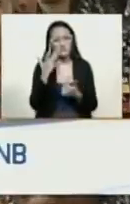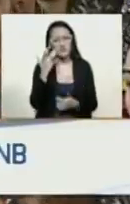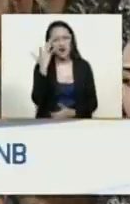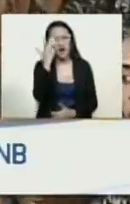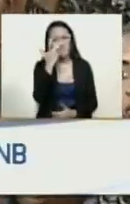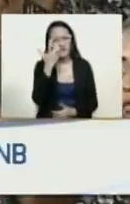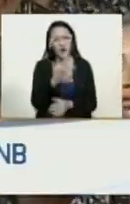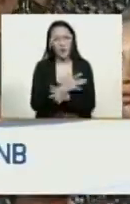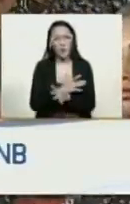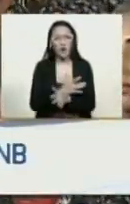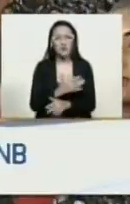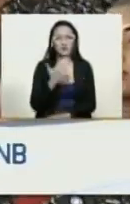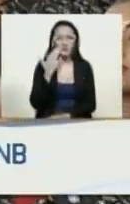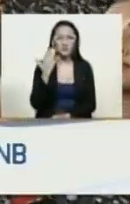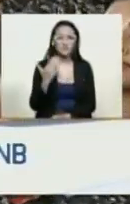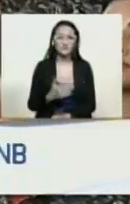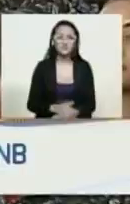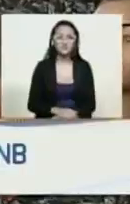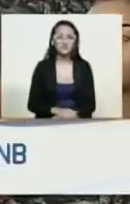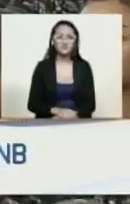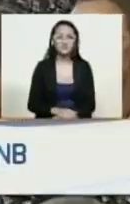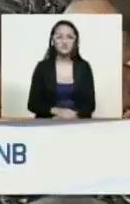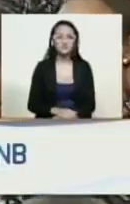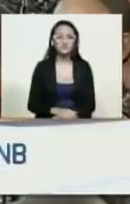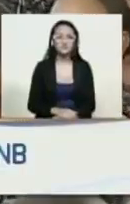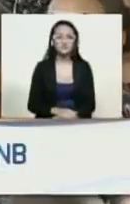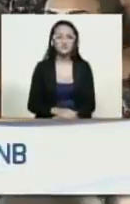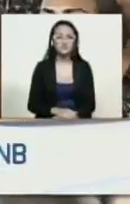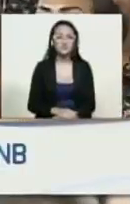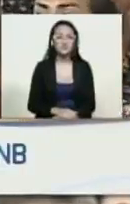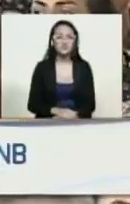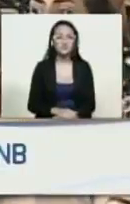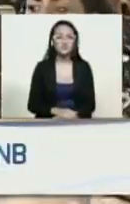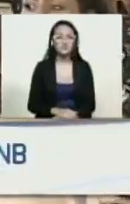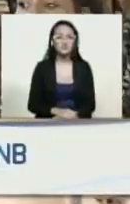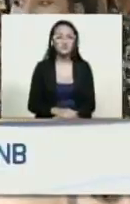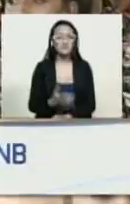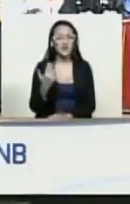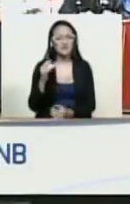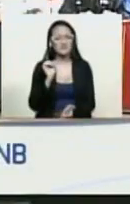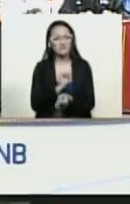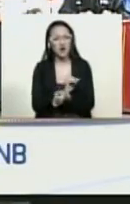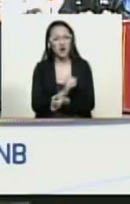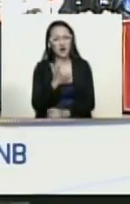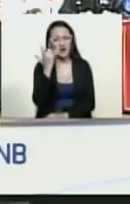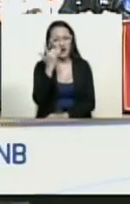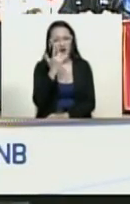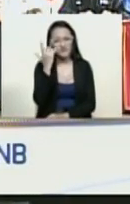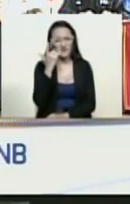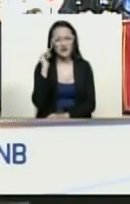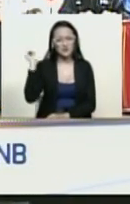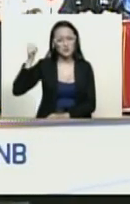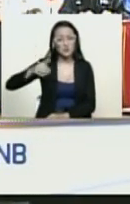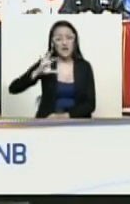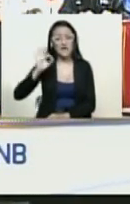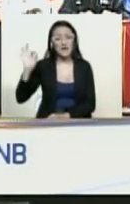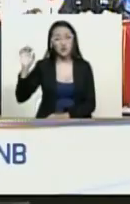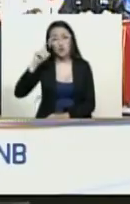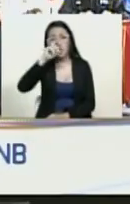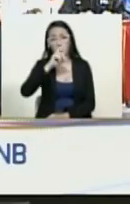África jugando ahí. Cuánto han despreciado al África, cuánto la han esclavizado, cuánto la han saqueado durante 500